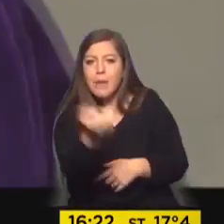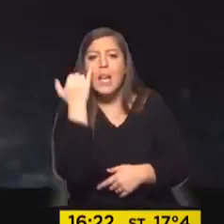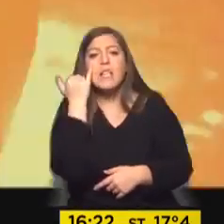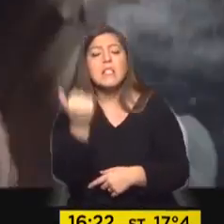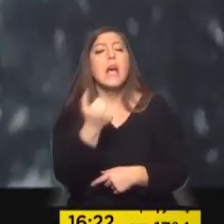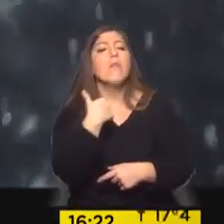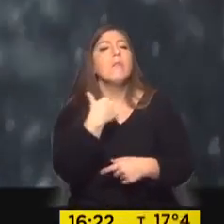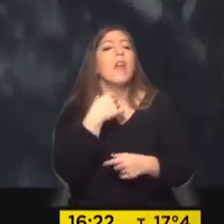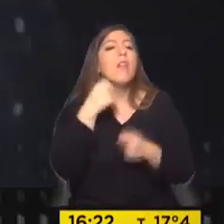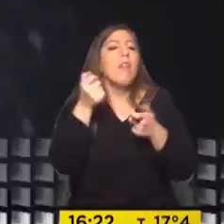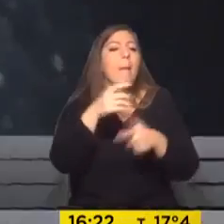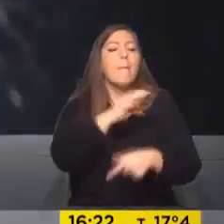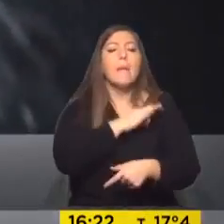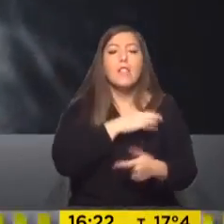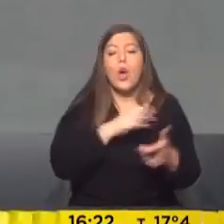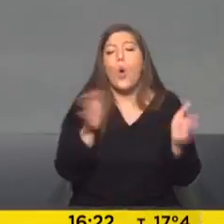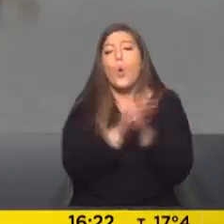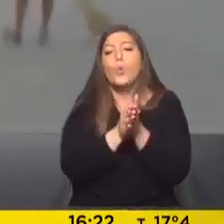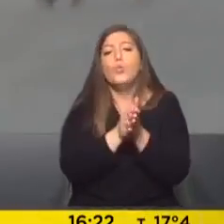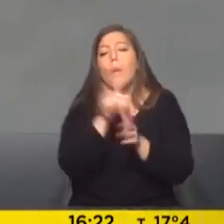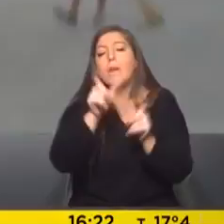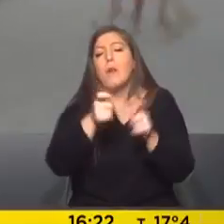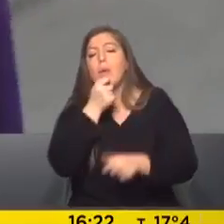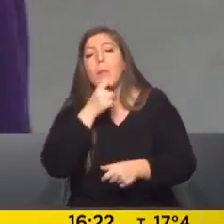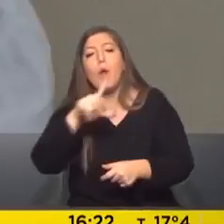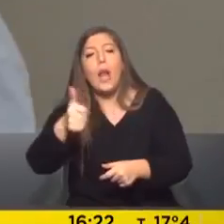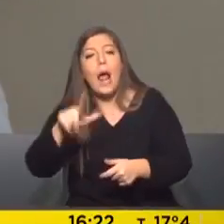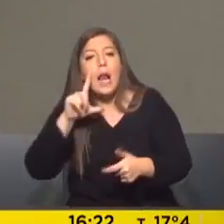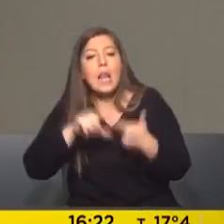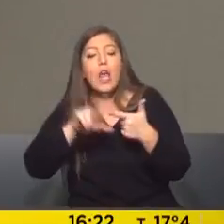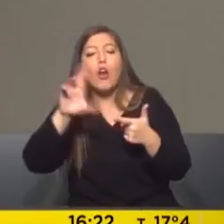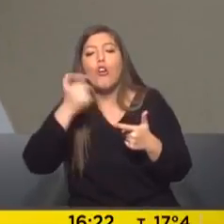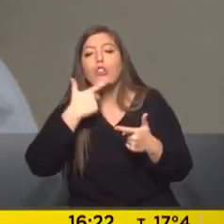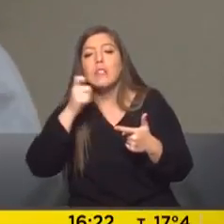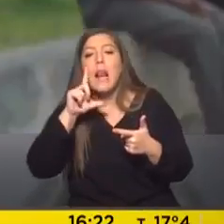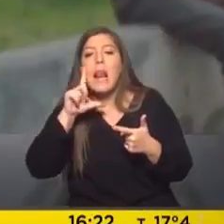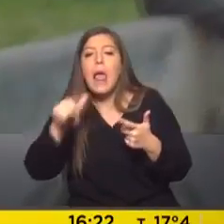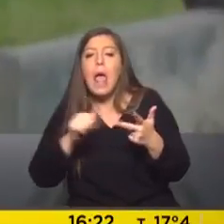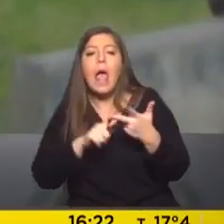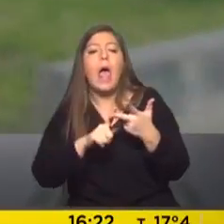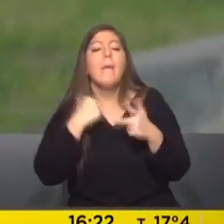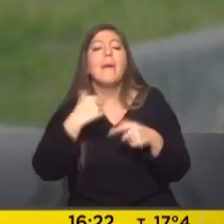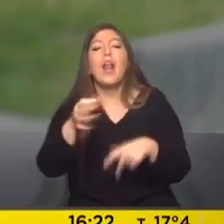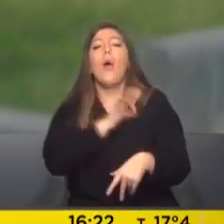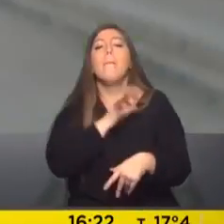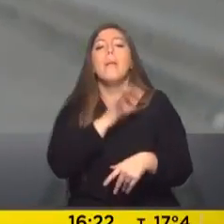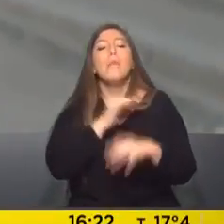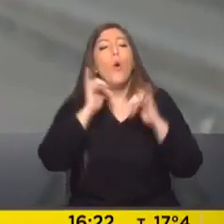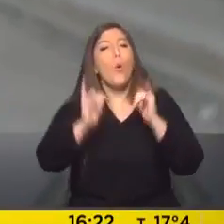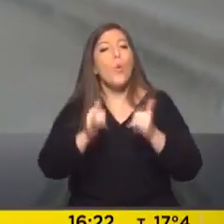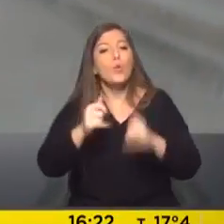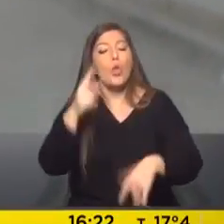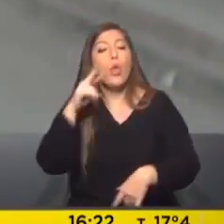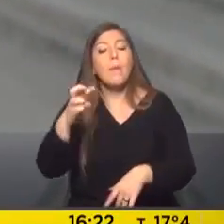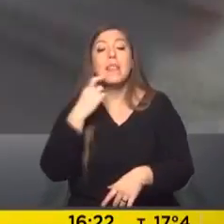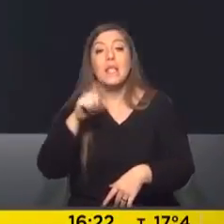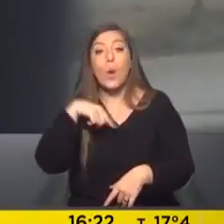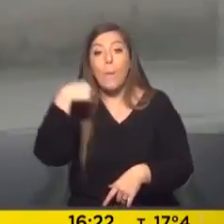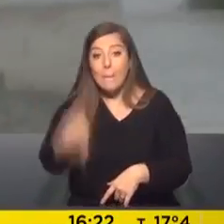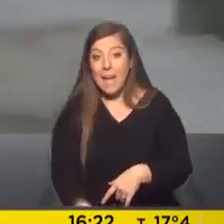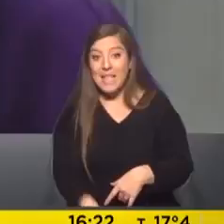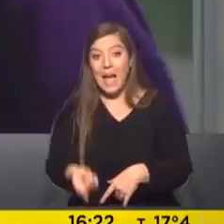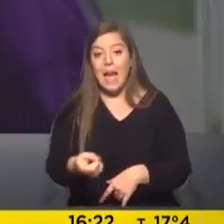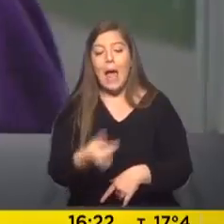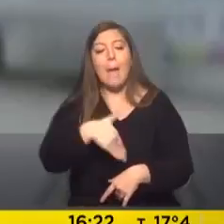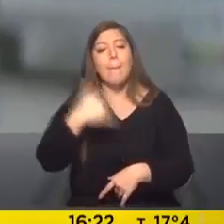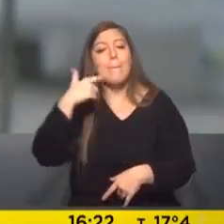artistas como Lali, Paulo Londra, Rosalía, para los premios Juventud 2019 que se entregan mañana en